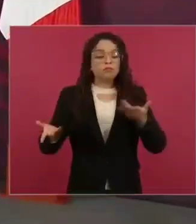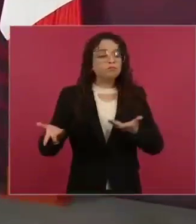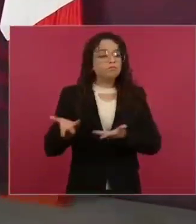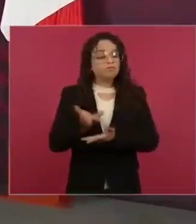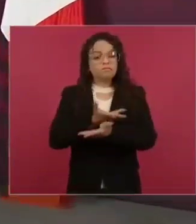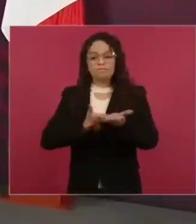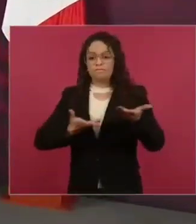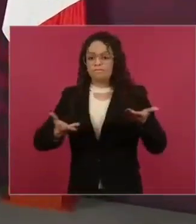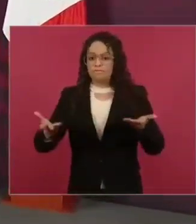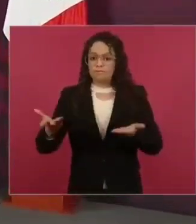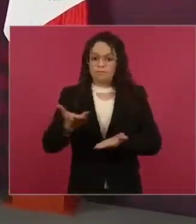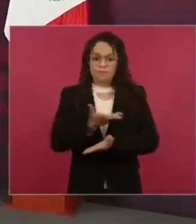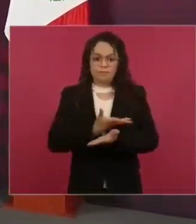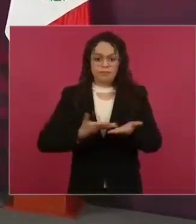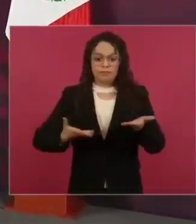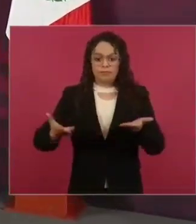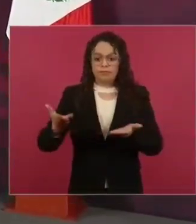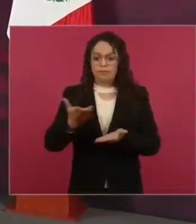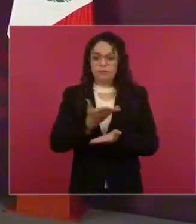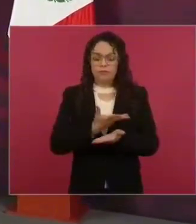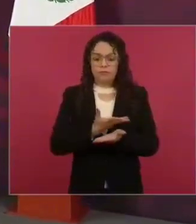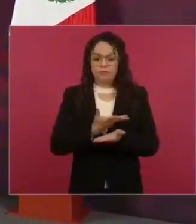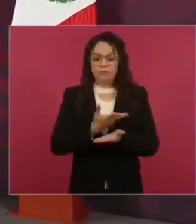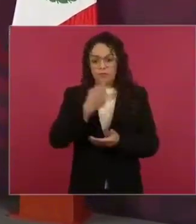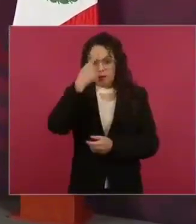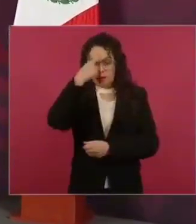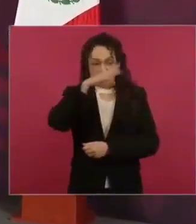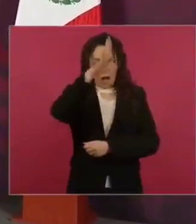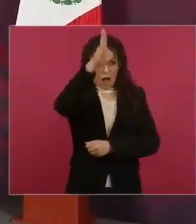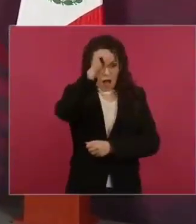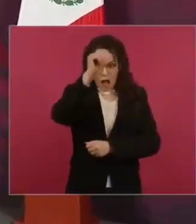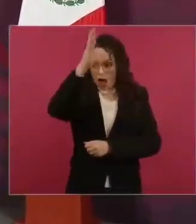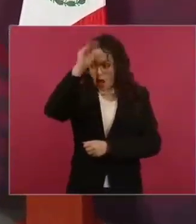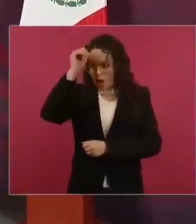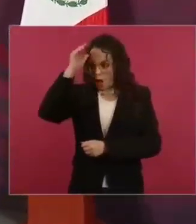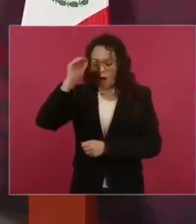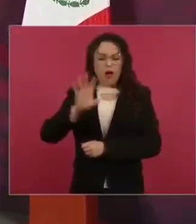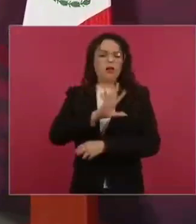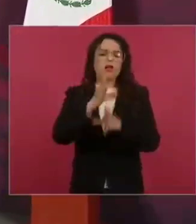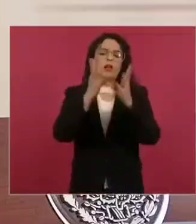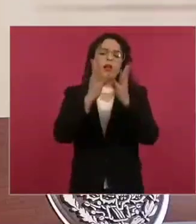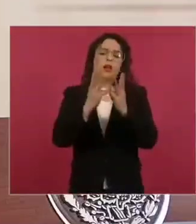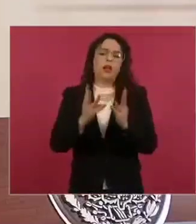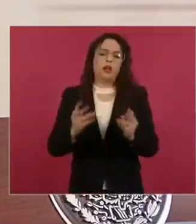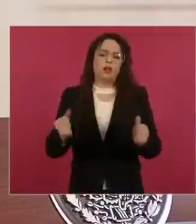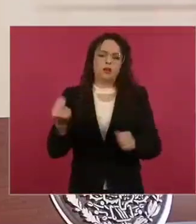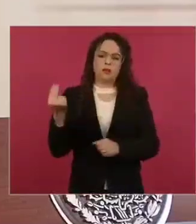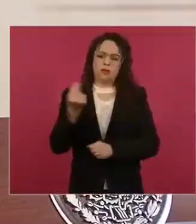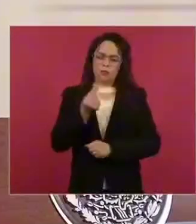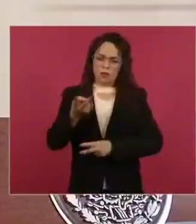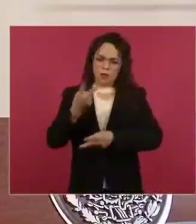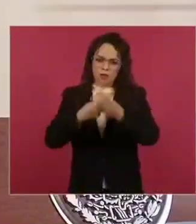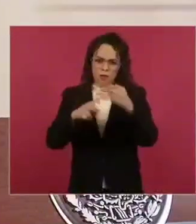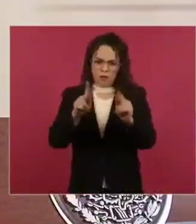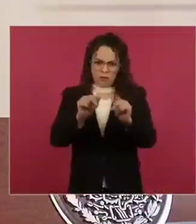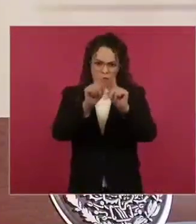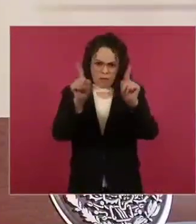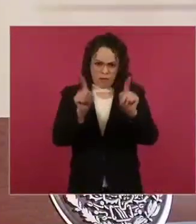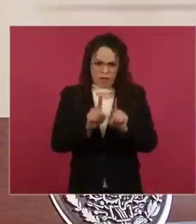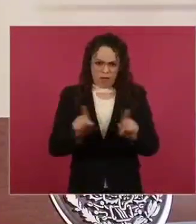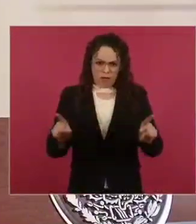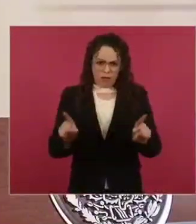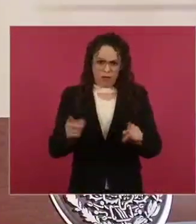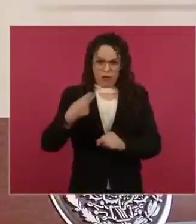No es una justificación de que es que no me conocen. Como dijo otra persona de izquierda, y qué bueno que no te conocen, porque si te conociera